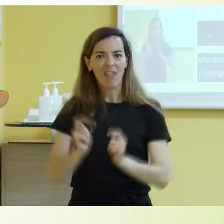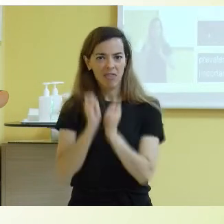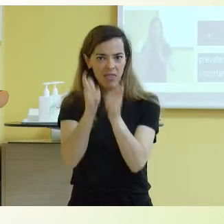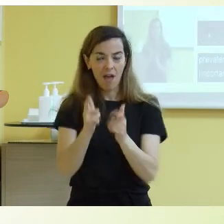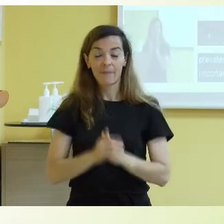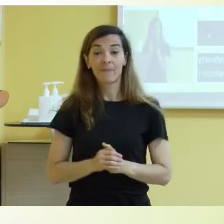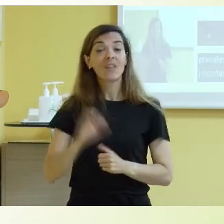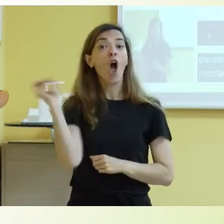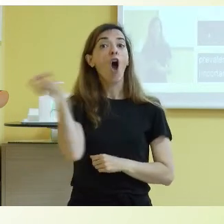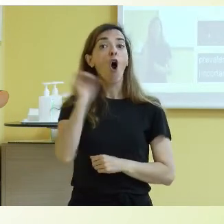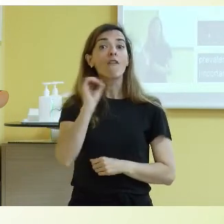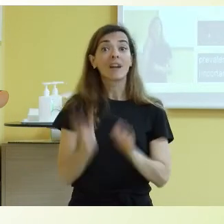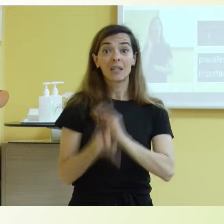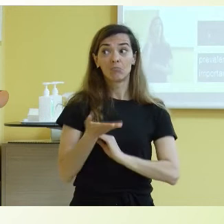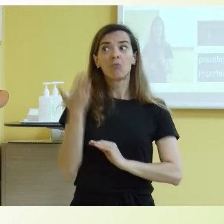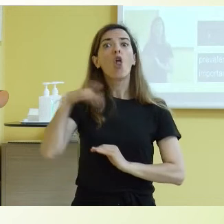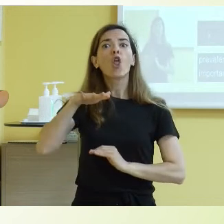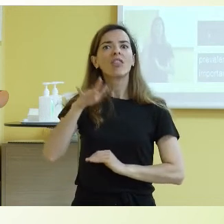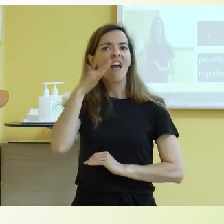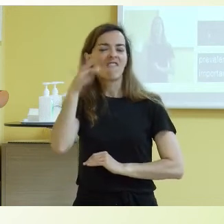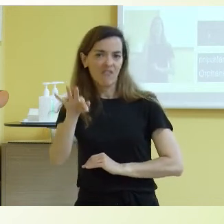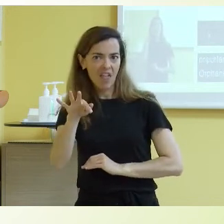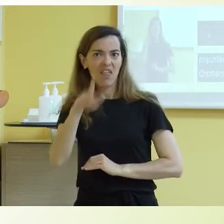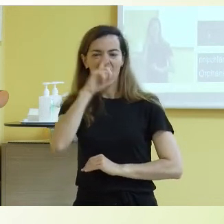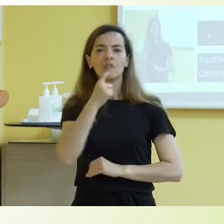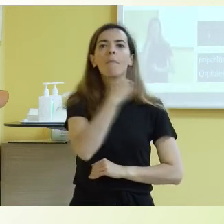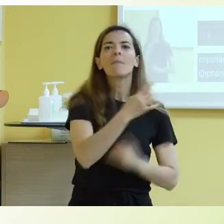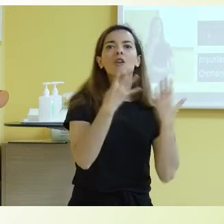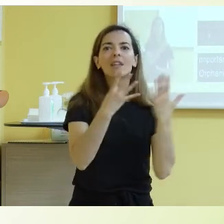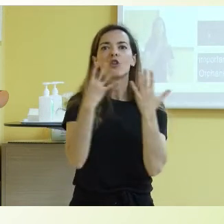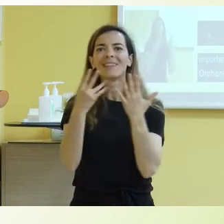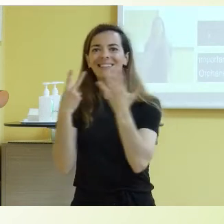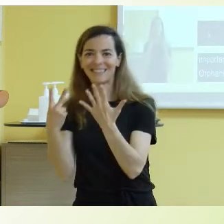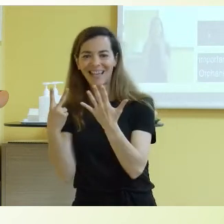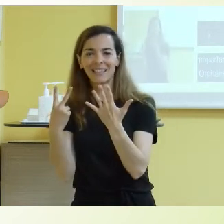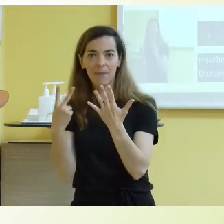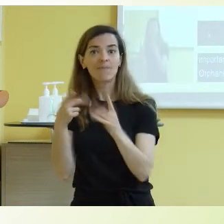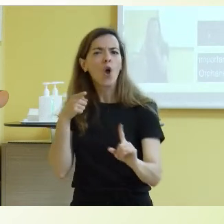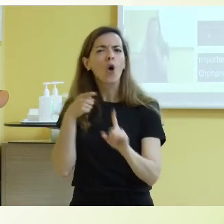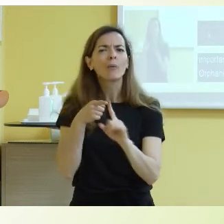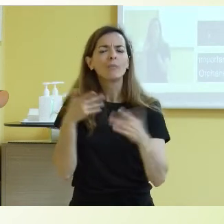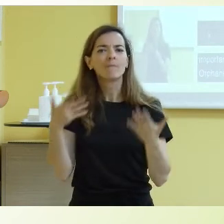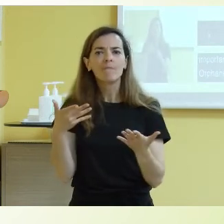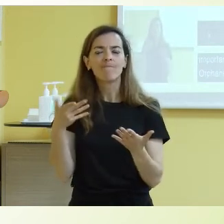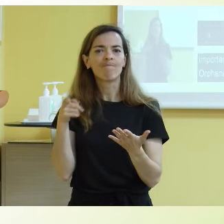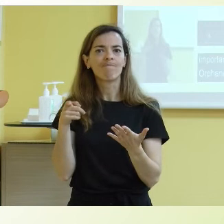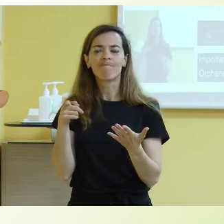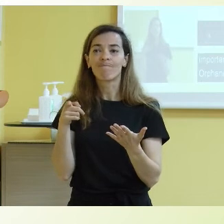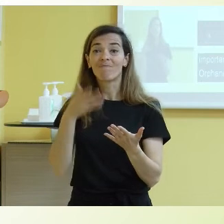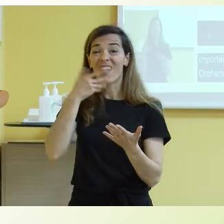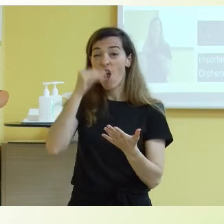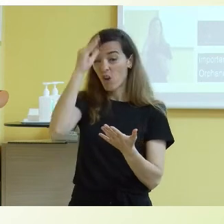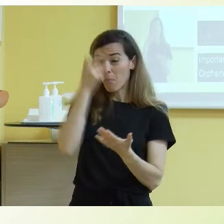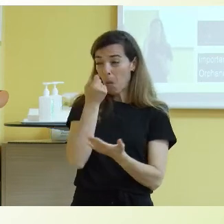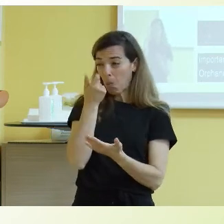Orfanet fue fundada en Francia por el INSERM en 1997 con el fin de reunir los escasos conocimientos